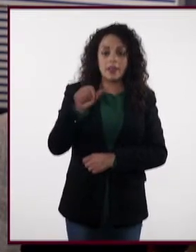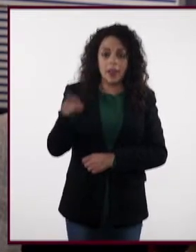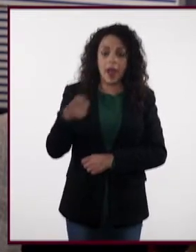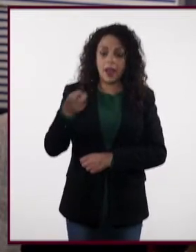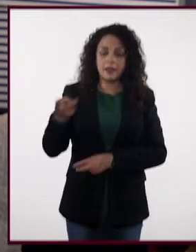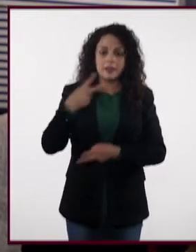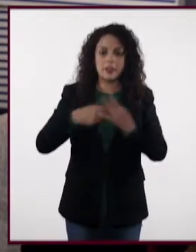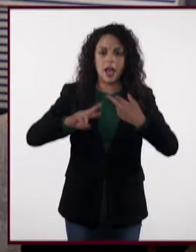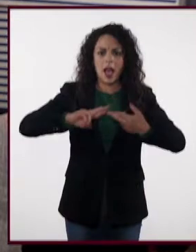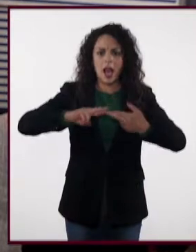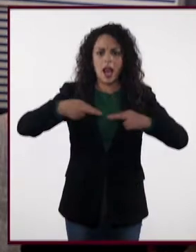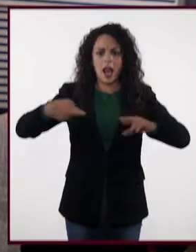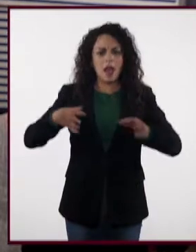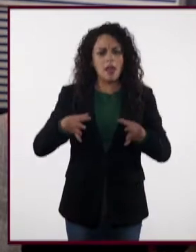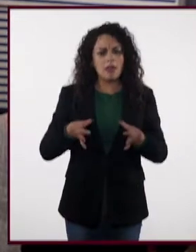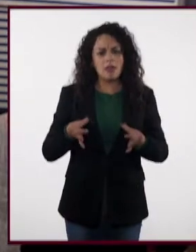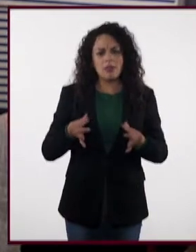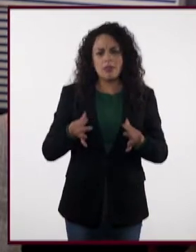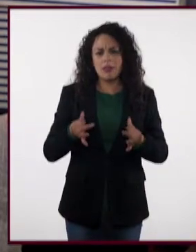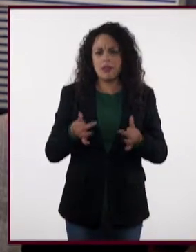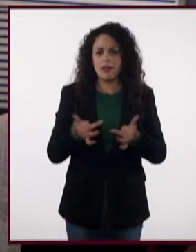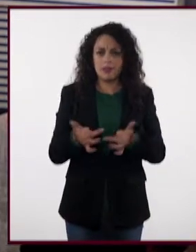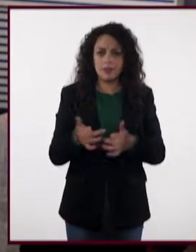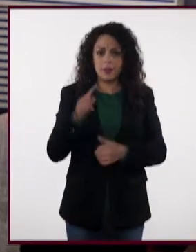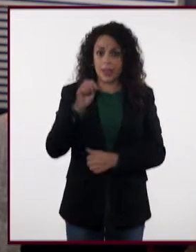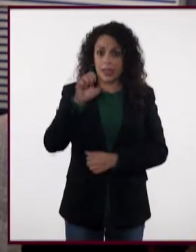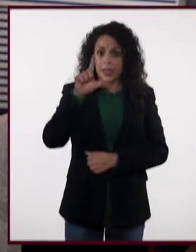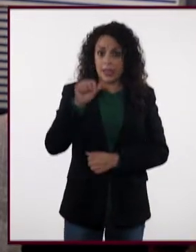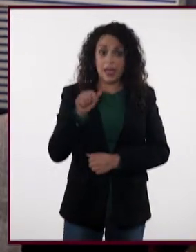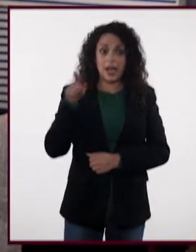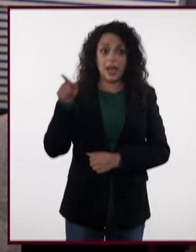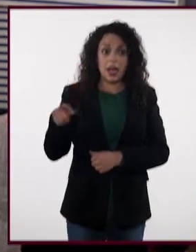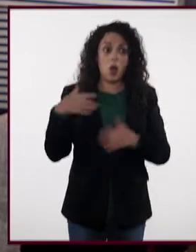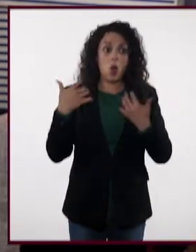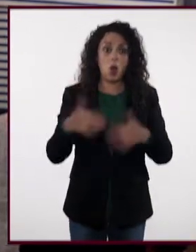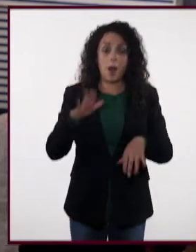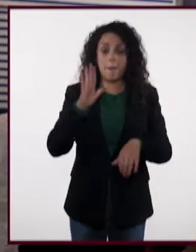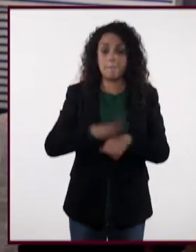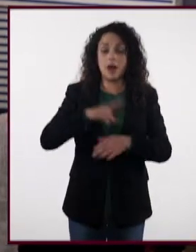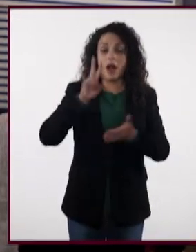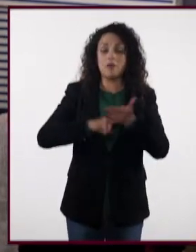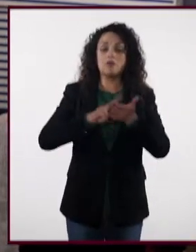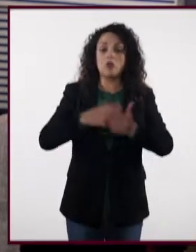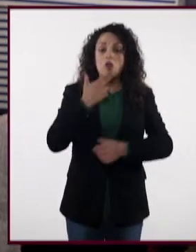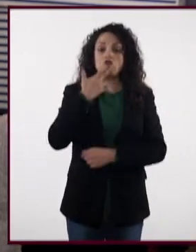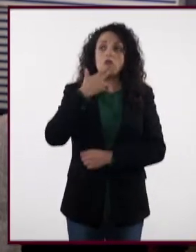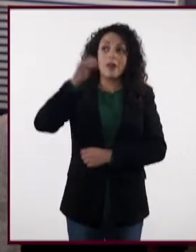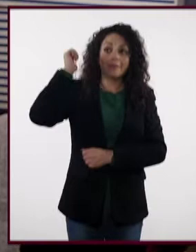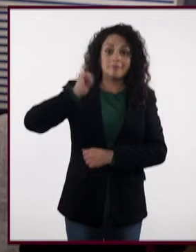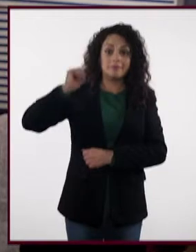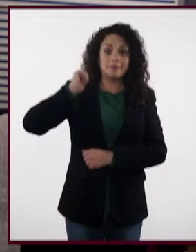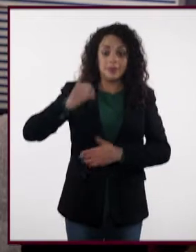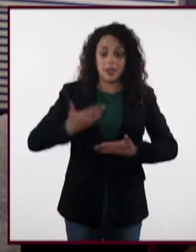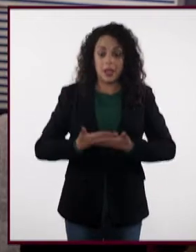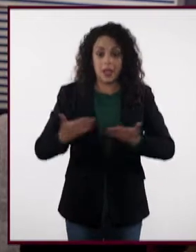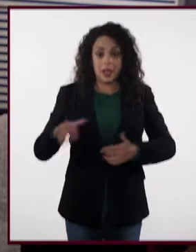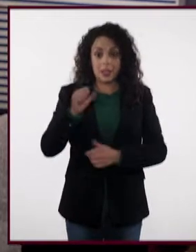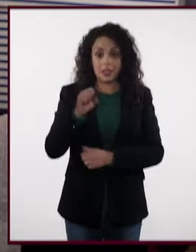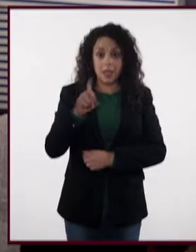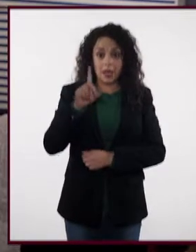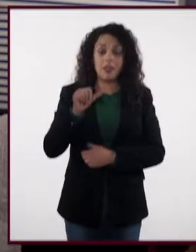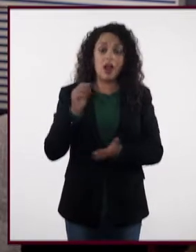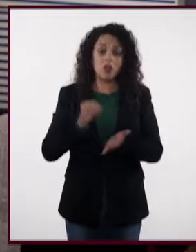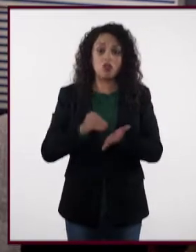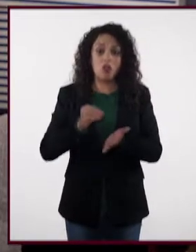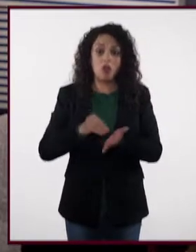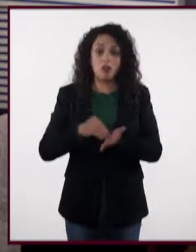fabricar un hilo muy fino. Sus telas fueron de los bienes más preciados de la antigüedad, y hoy la seda es todavía